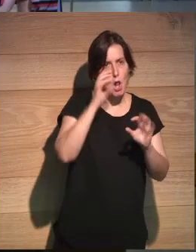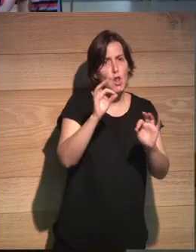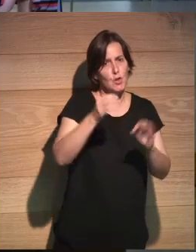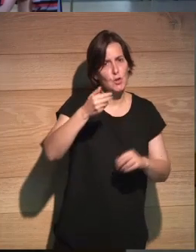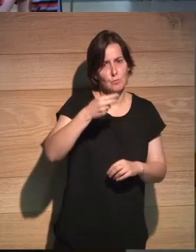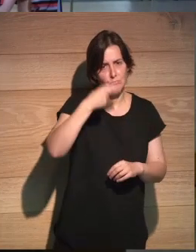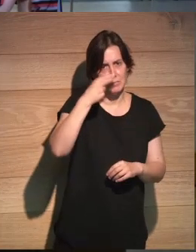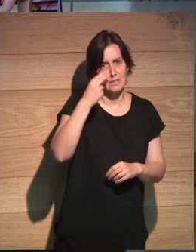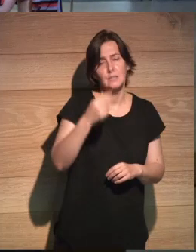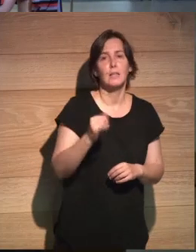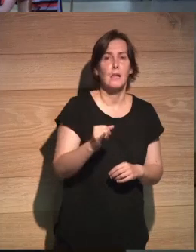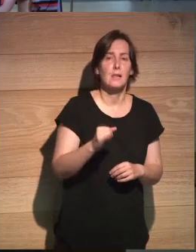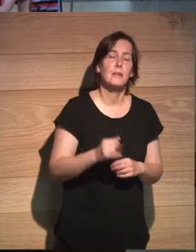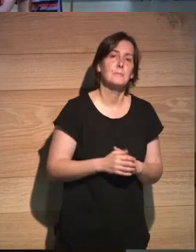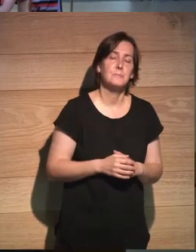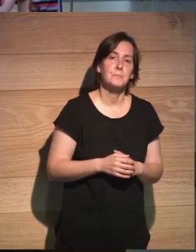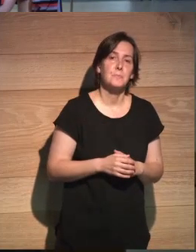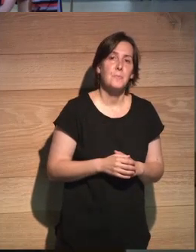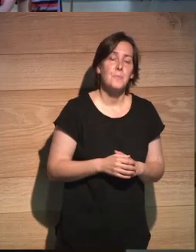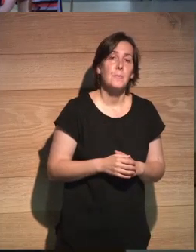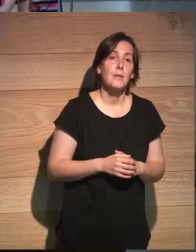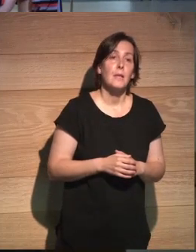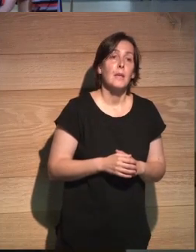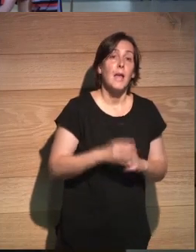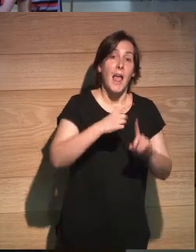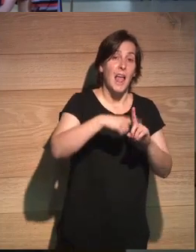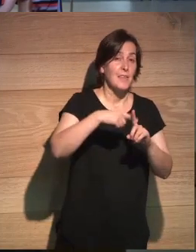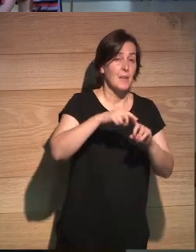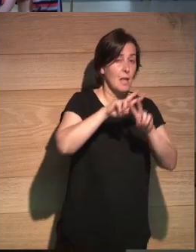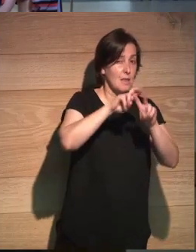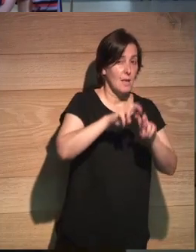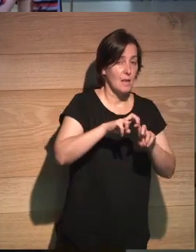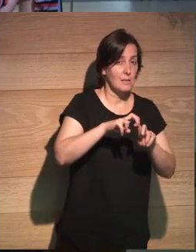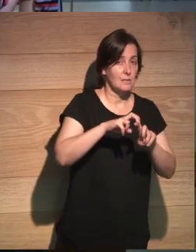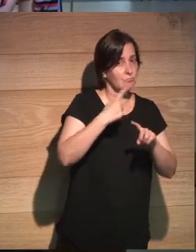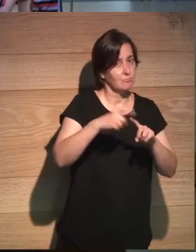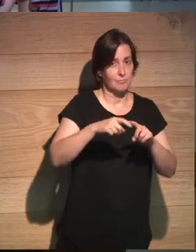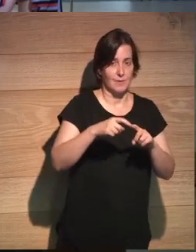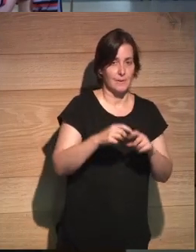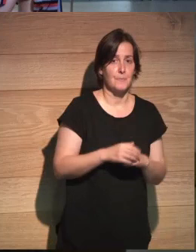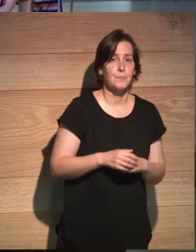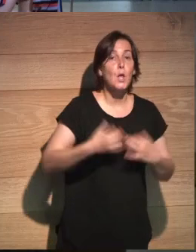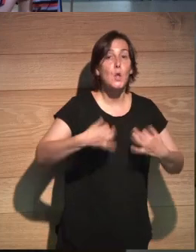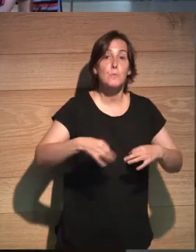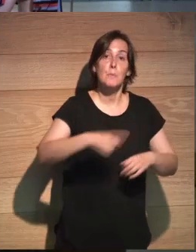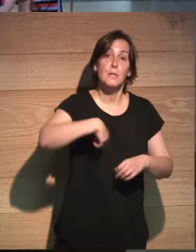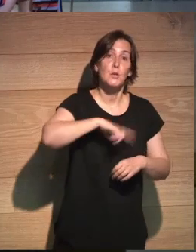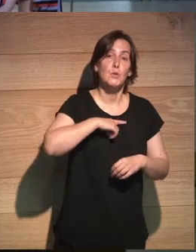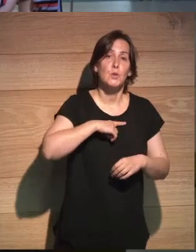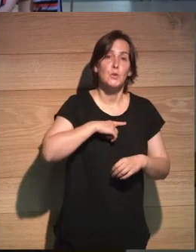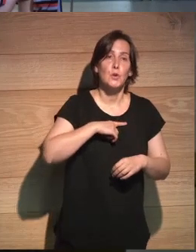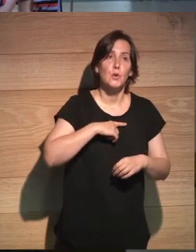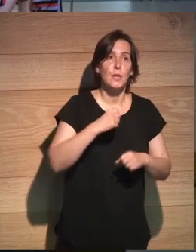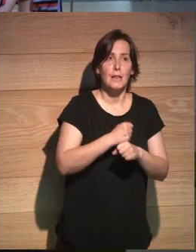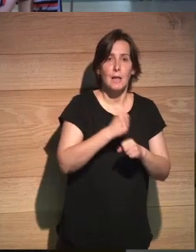interés y que tiene varios niveles de análisis. Normalmente los que nos dedicamos a... Mucha gente que se dedica a que